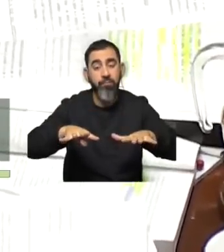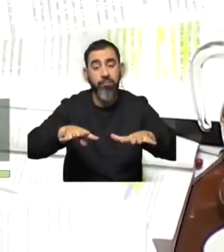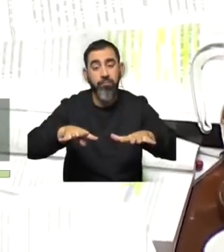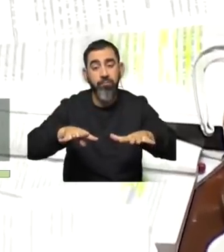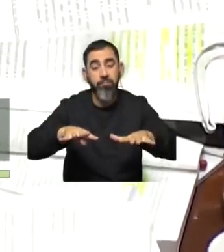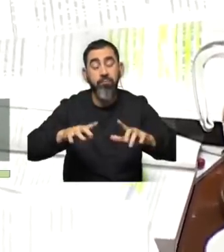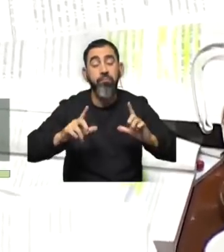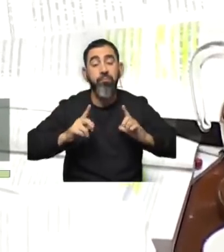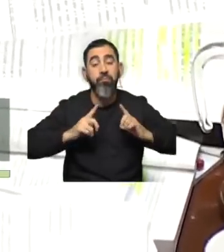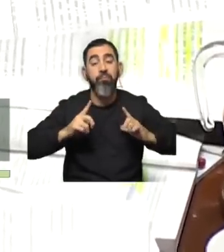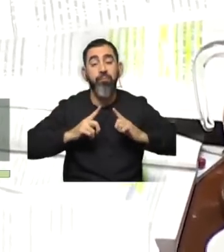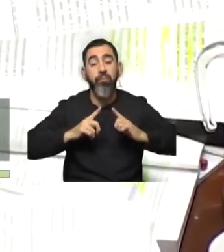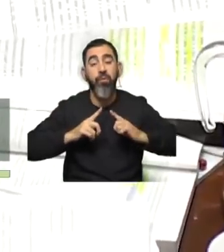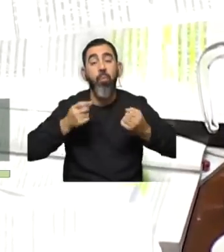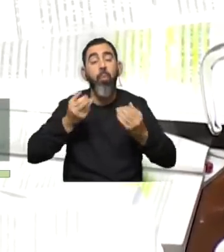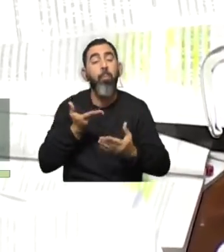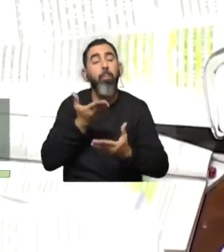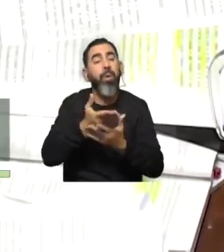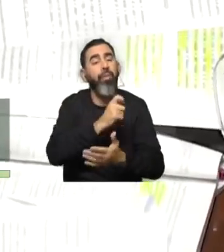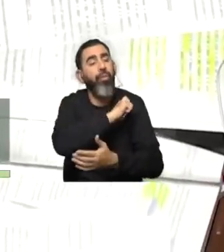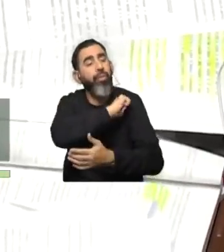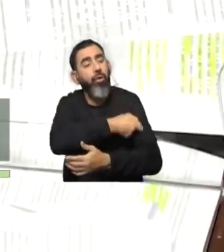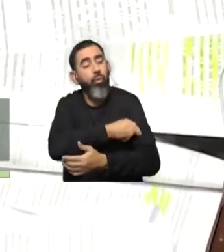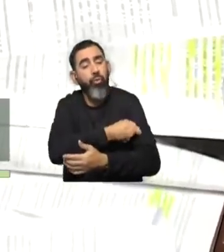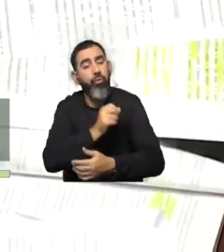de espera por un pedido de destitución.